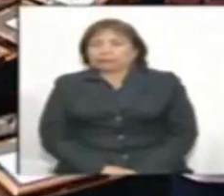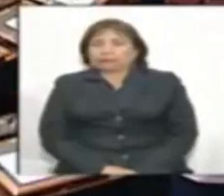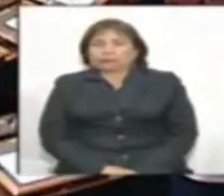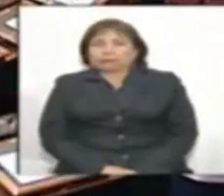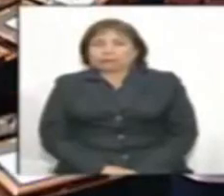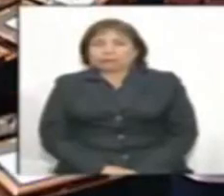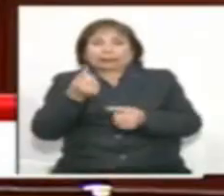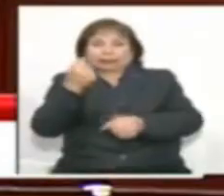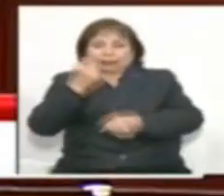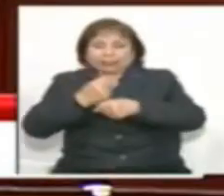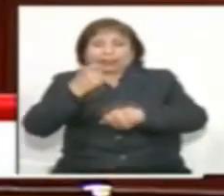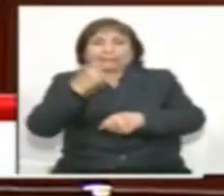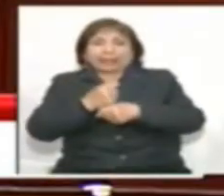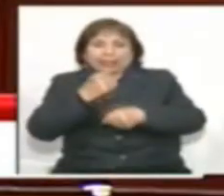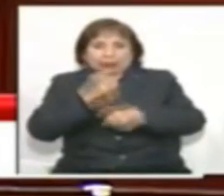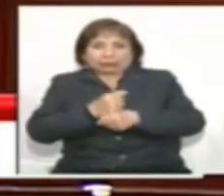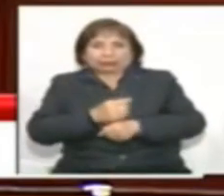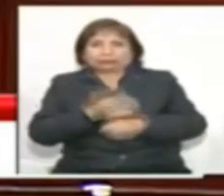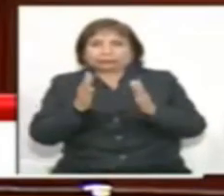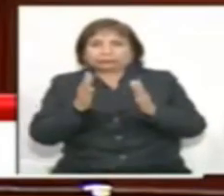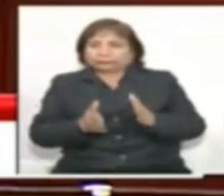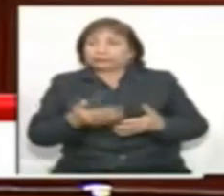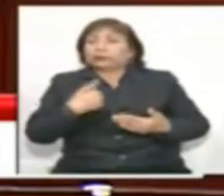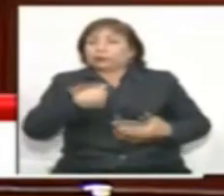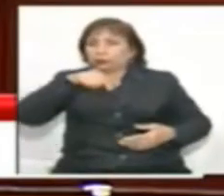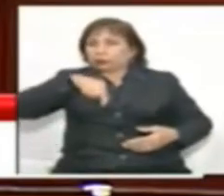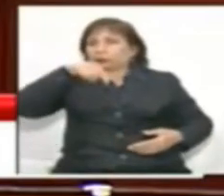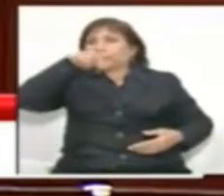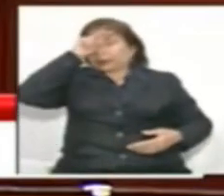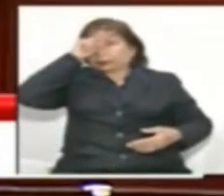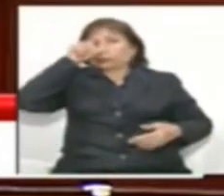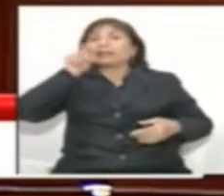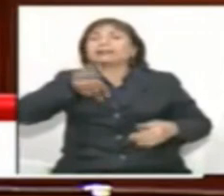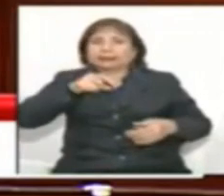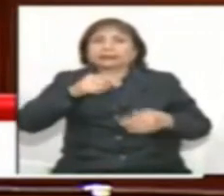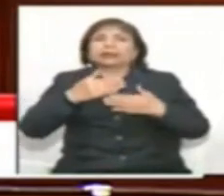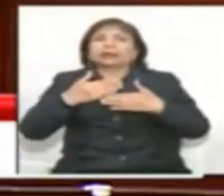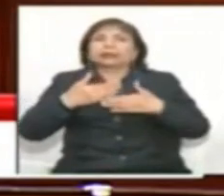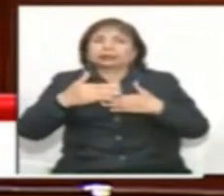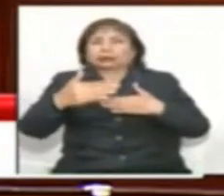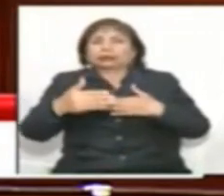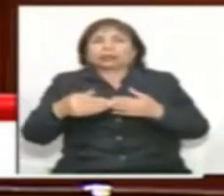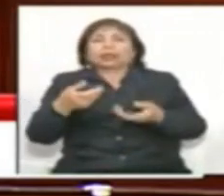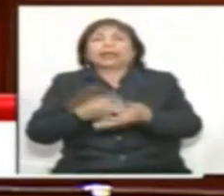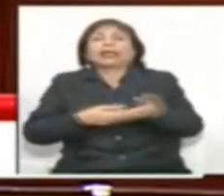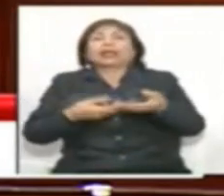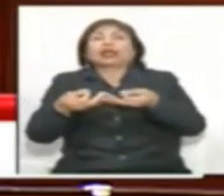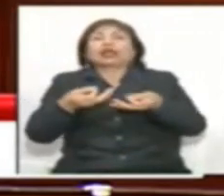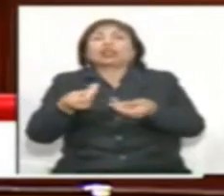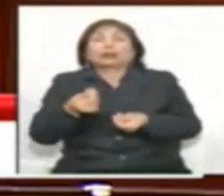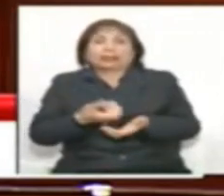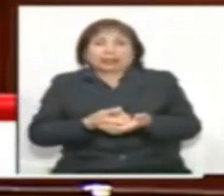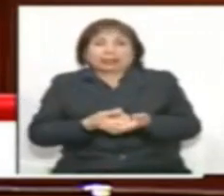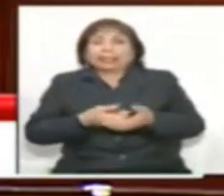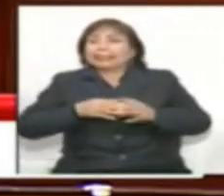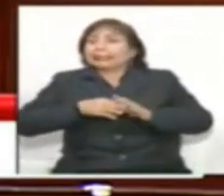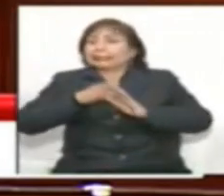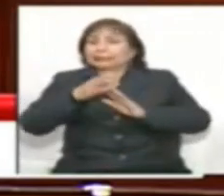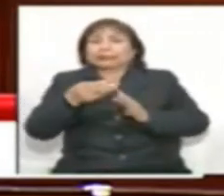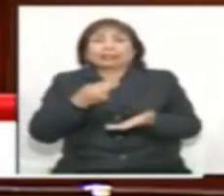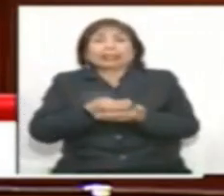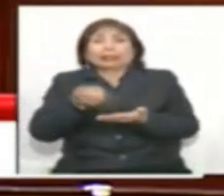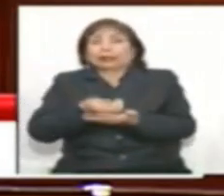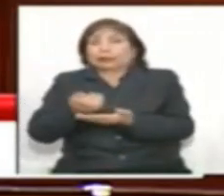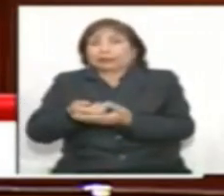causado hasta el momento. Nuestro país necesita también continuar con la reactivación económica y el relanzamiento de la